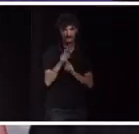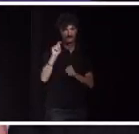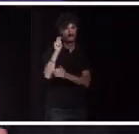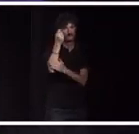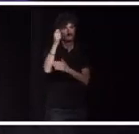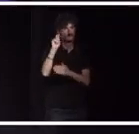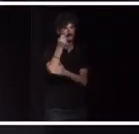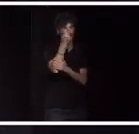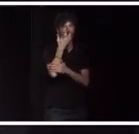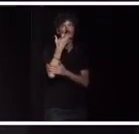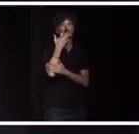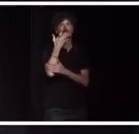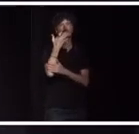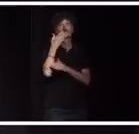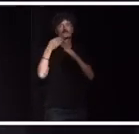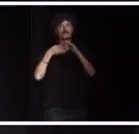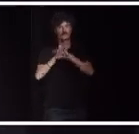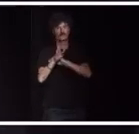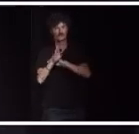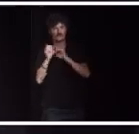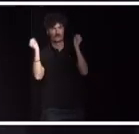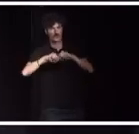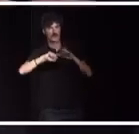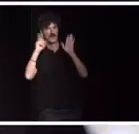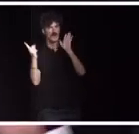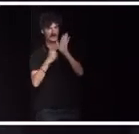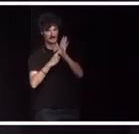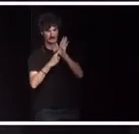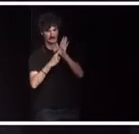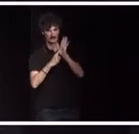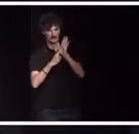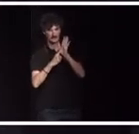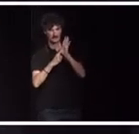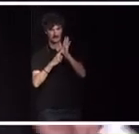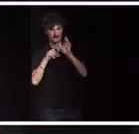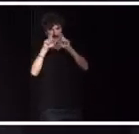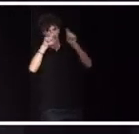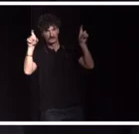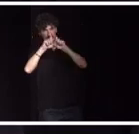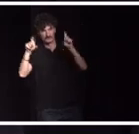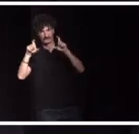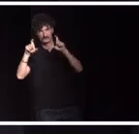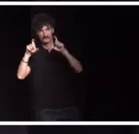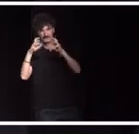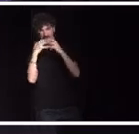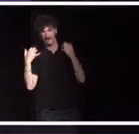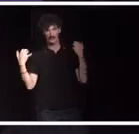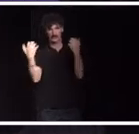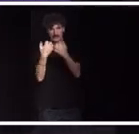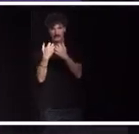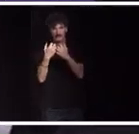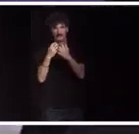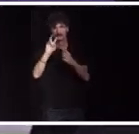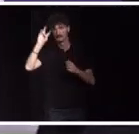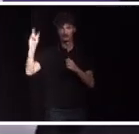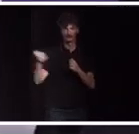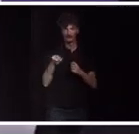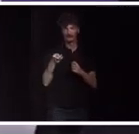logrado entrar en el poder legislativo, en todas las instituciones, parlamentos, en el Congreso, en el